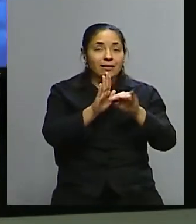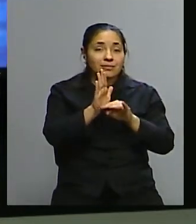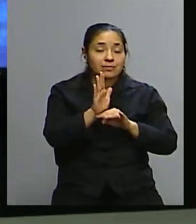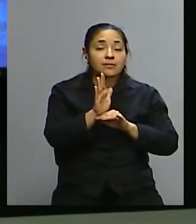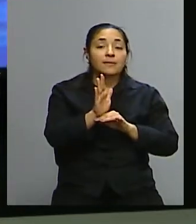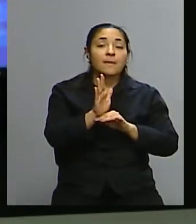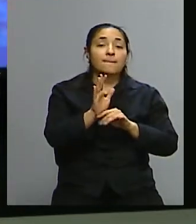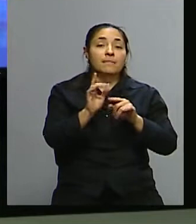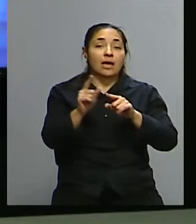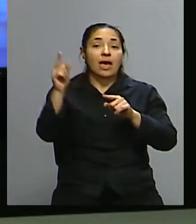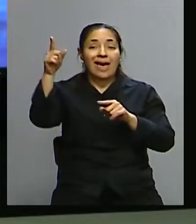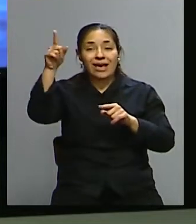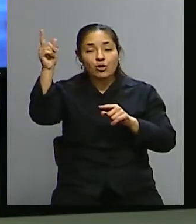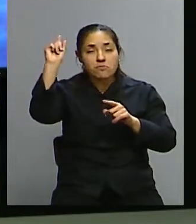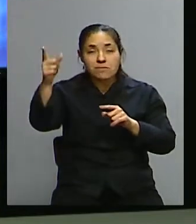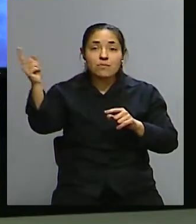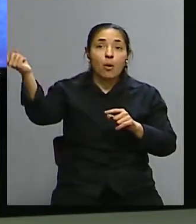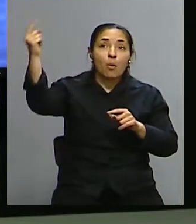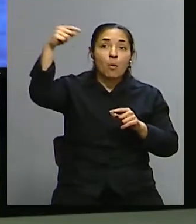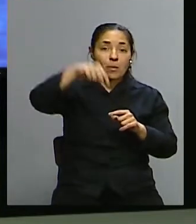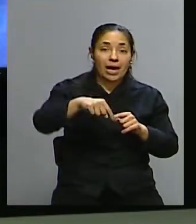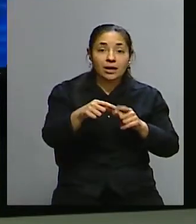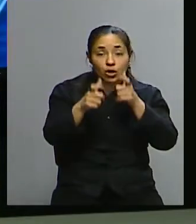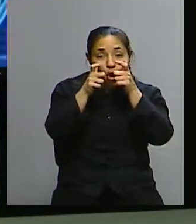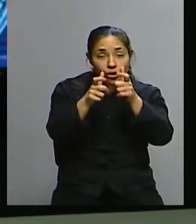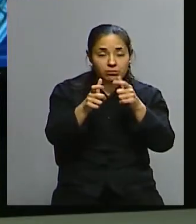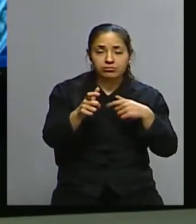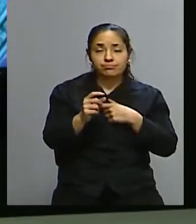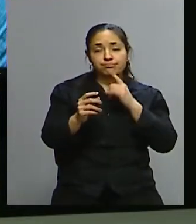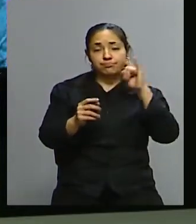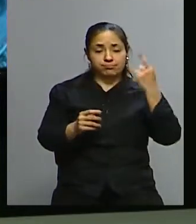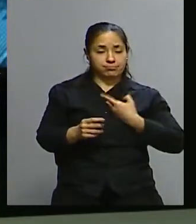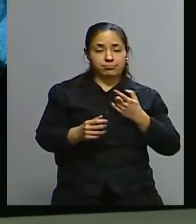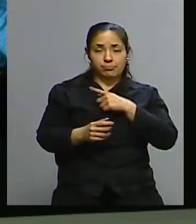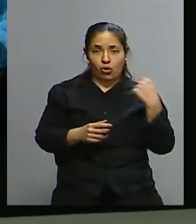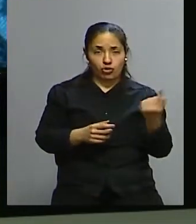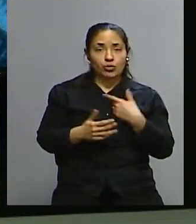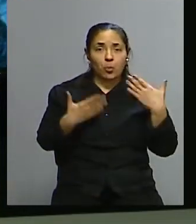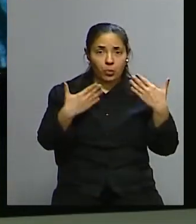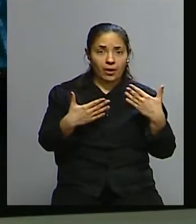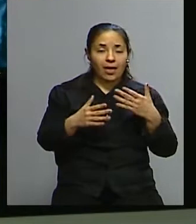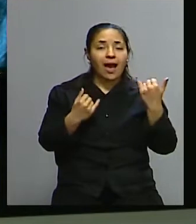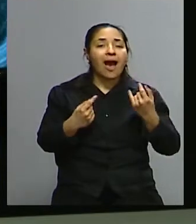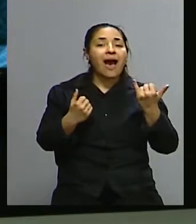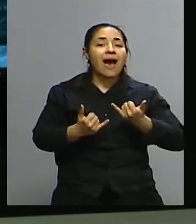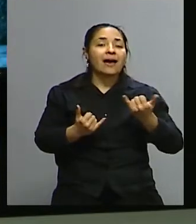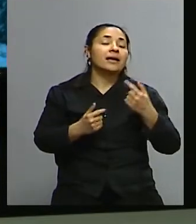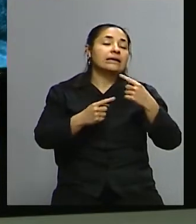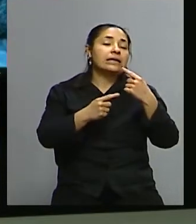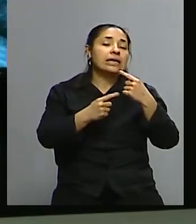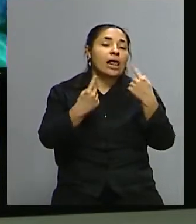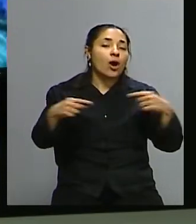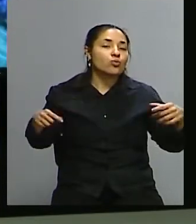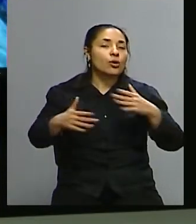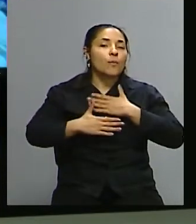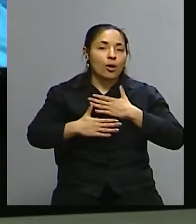venir ellos a hacer la auditoría, la hacemos nosotros y tenemos unos recursos propios que tienen que ver con esto, que